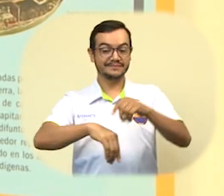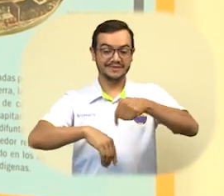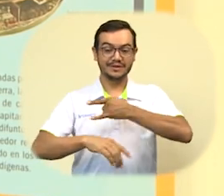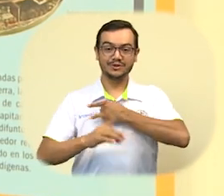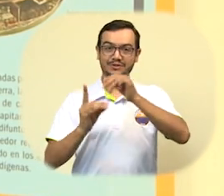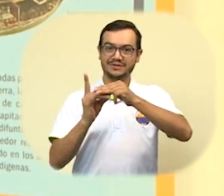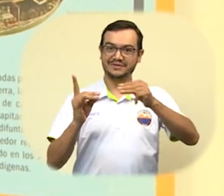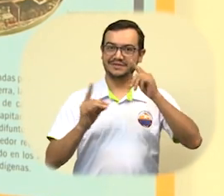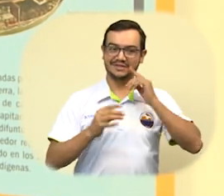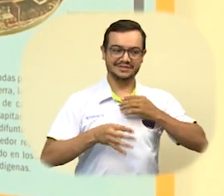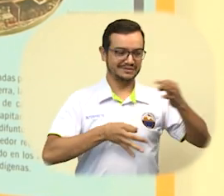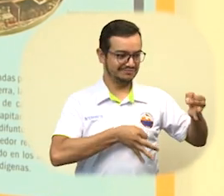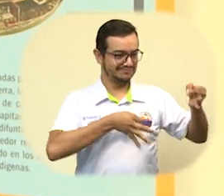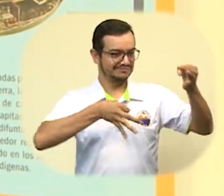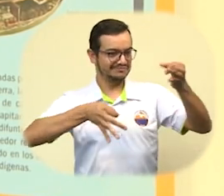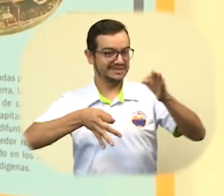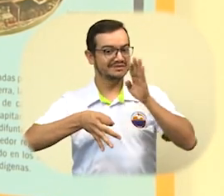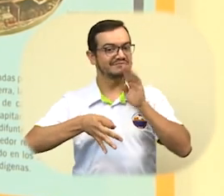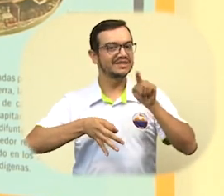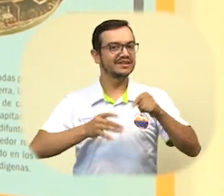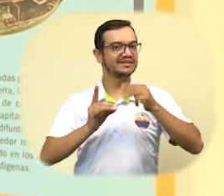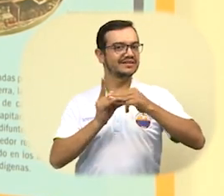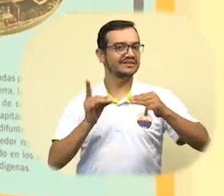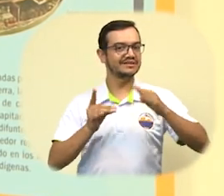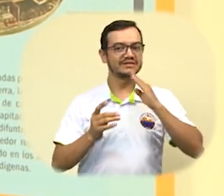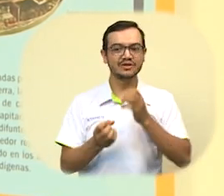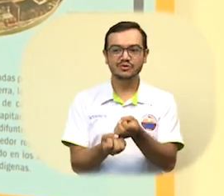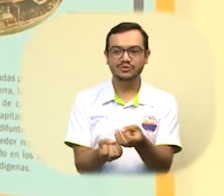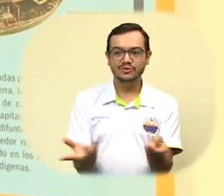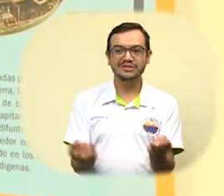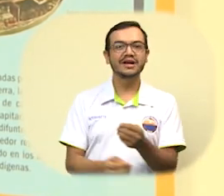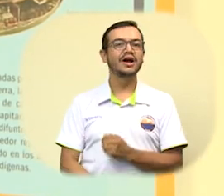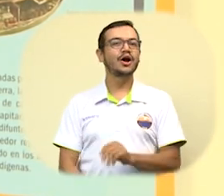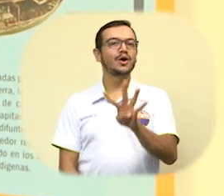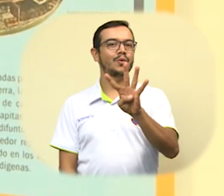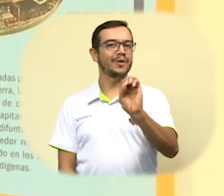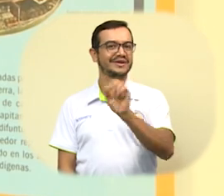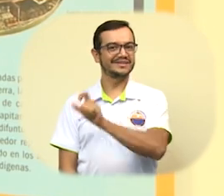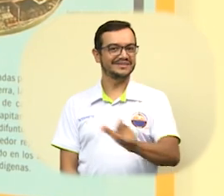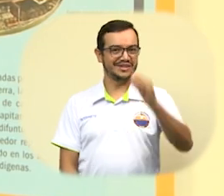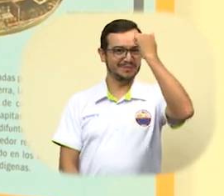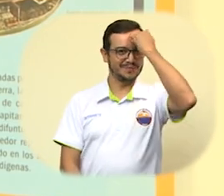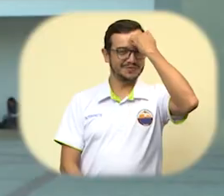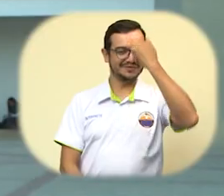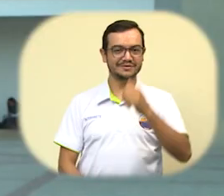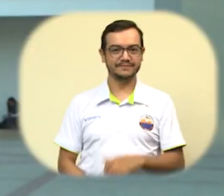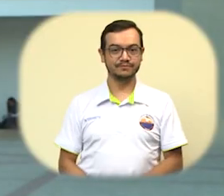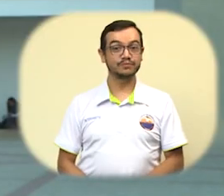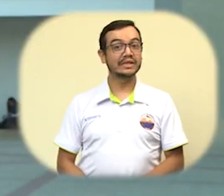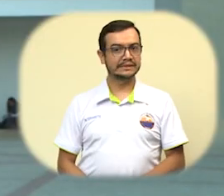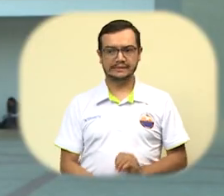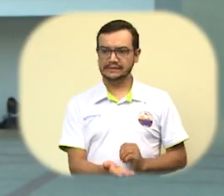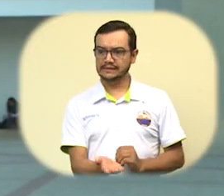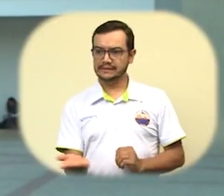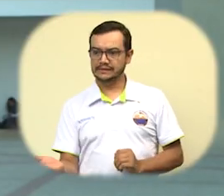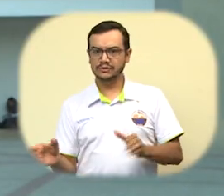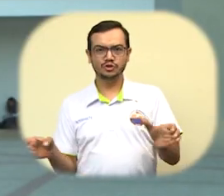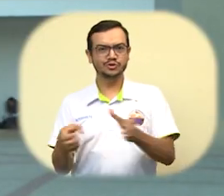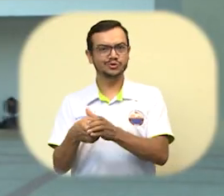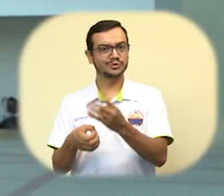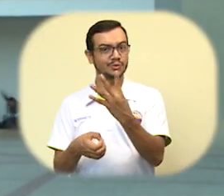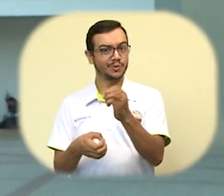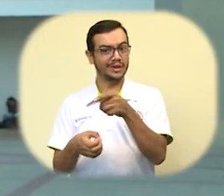La Alma Mater otorgó diploma al mérito y la excelencia Unimagdalena a 40 profesores de la institución. El reconocimiento al